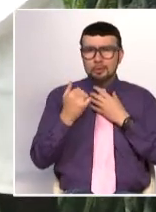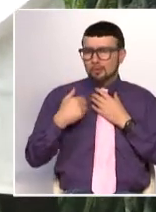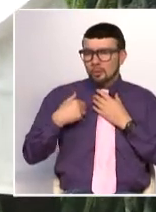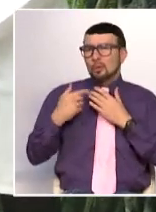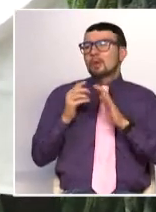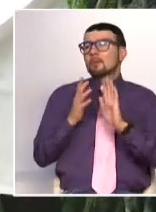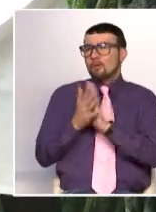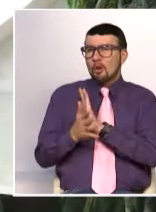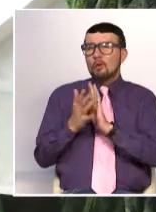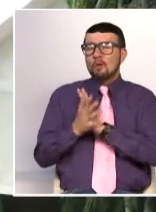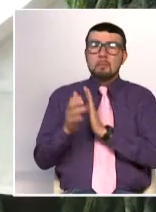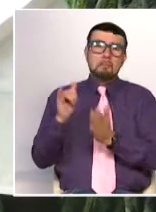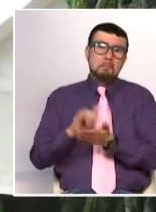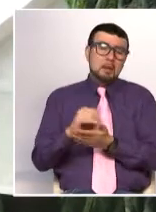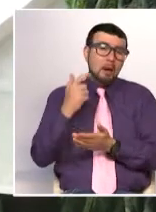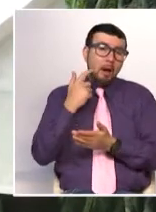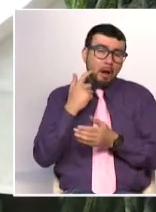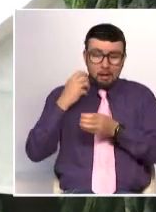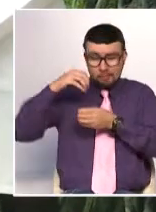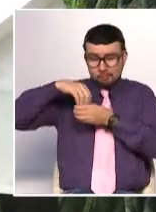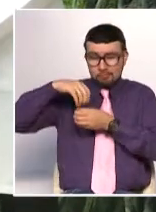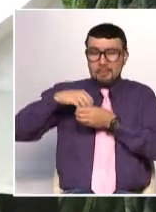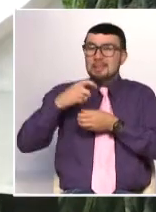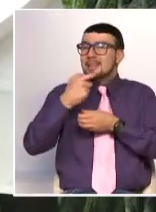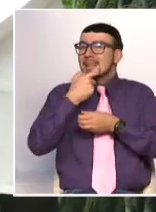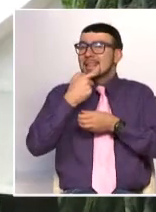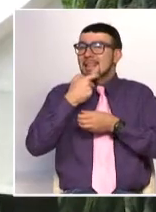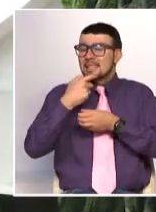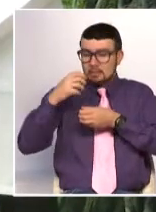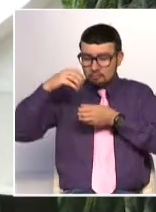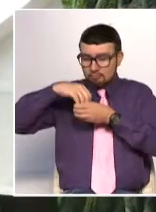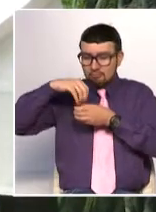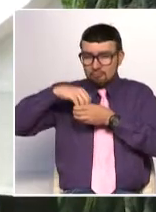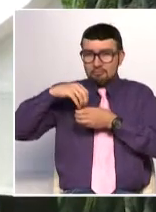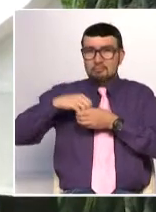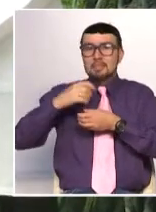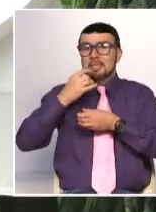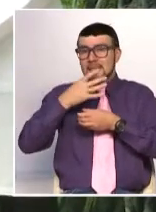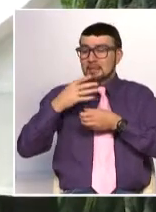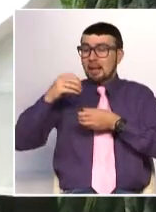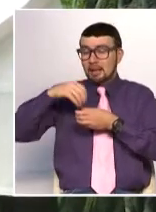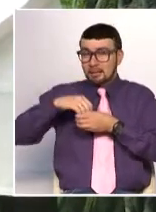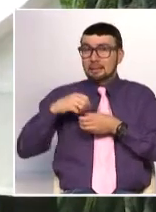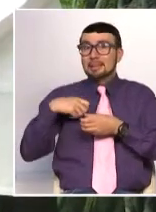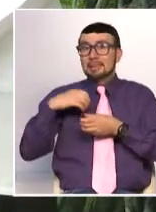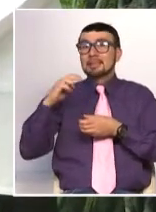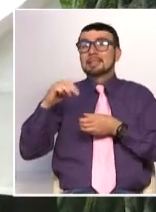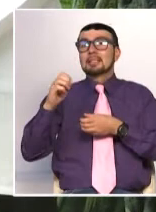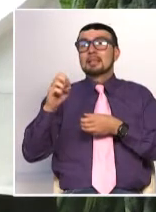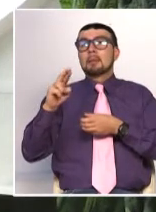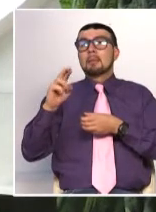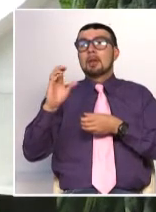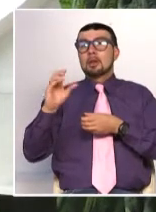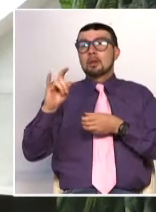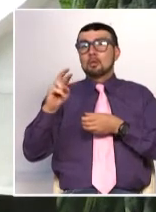del amalgama que son las calzas grises que tienen mercurio pero si hablamos y hacemos un análisis de